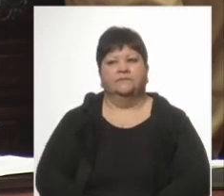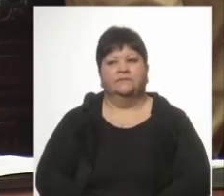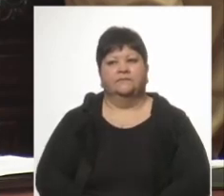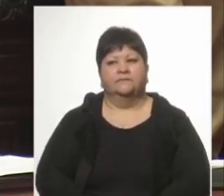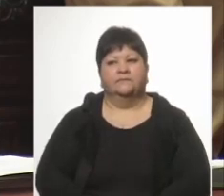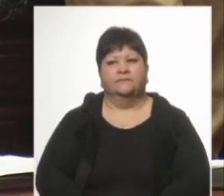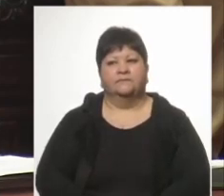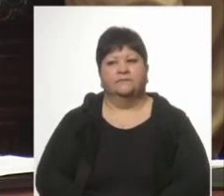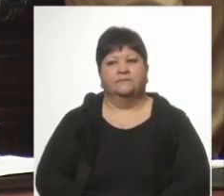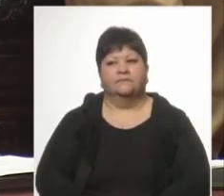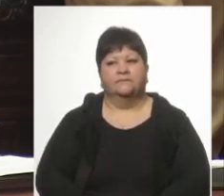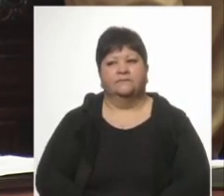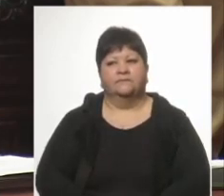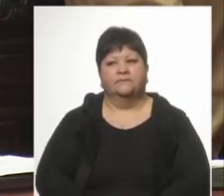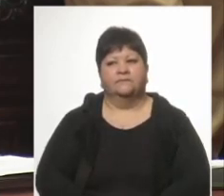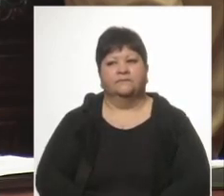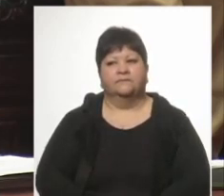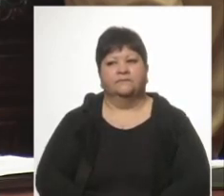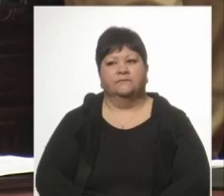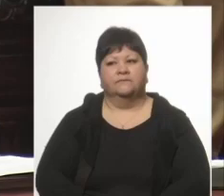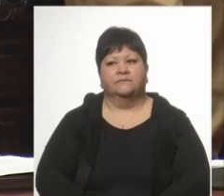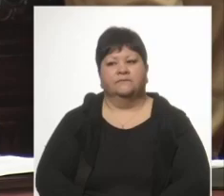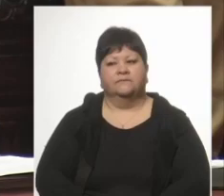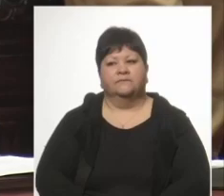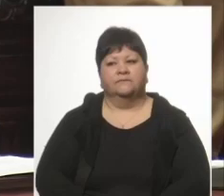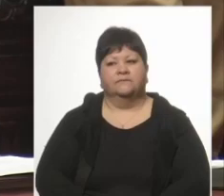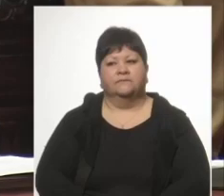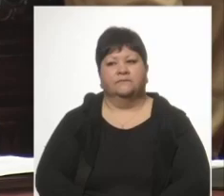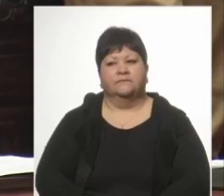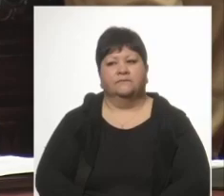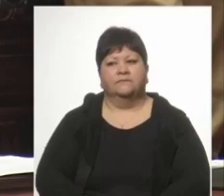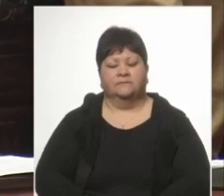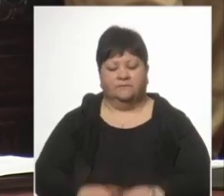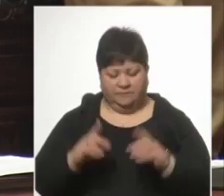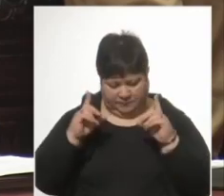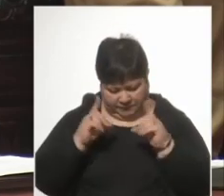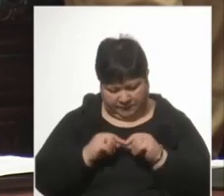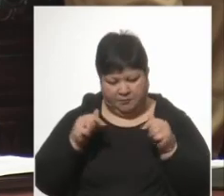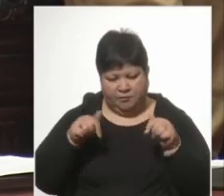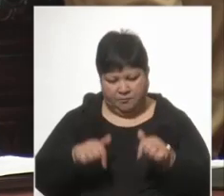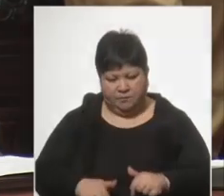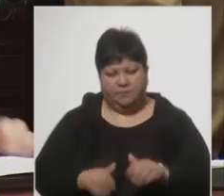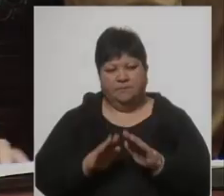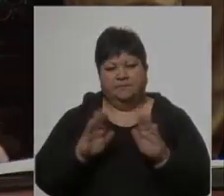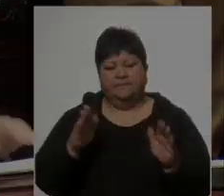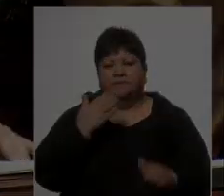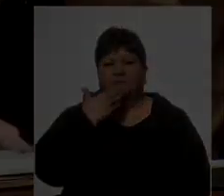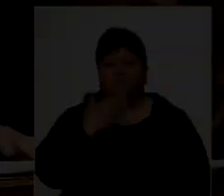Termino por acá, señora Presidenta. Muchas gracias.